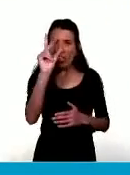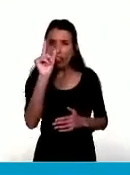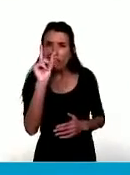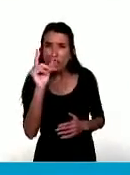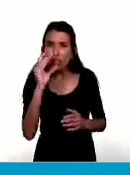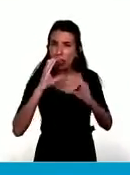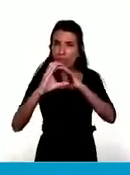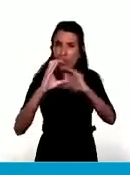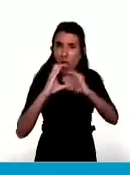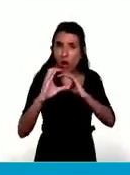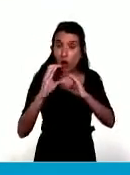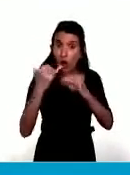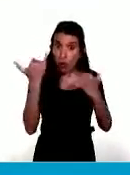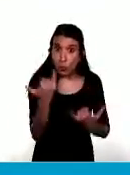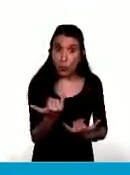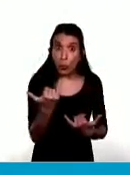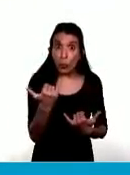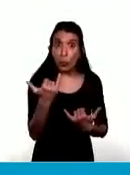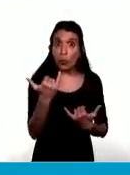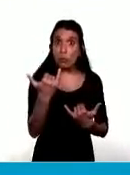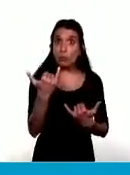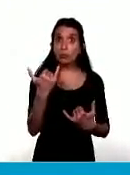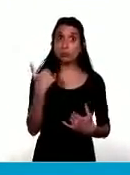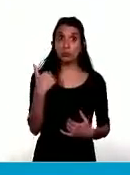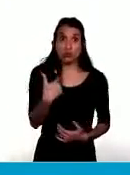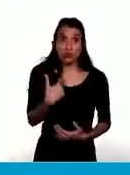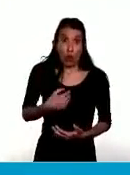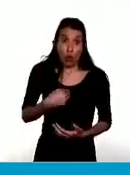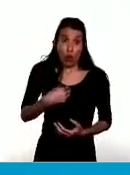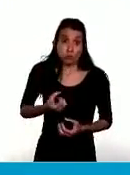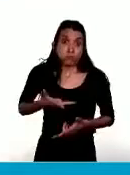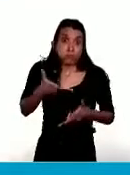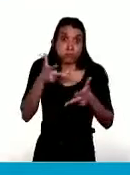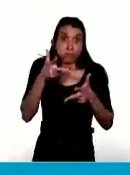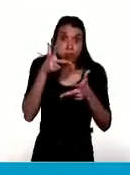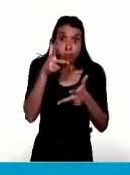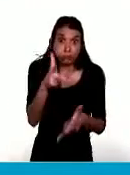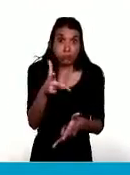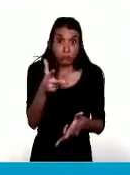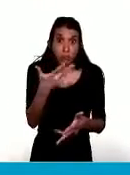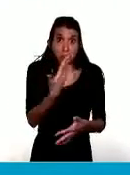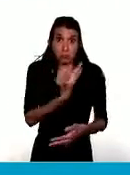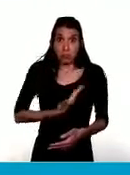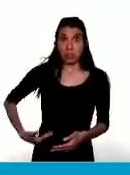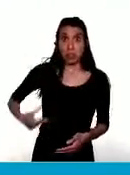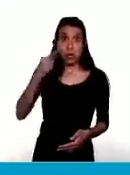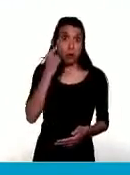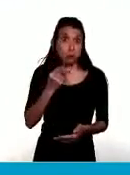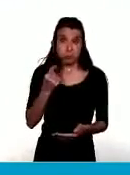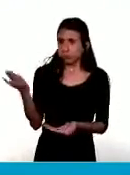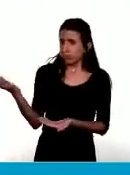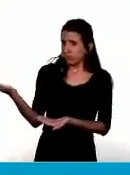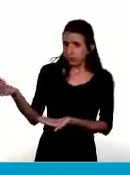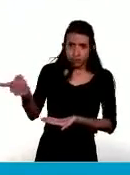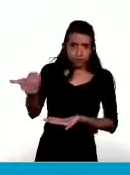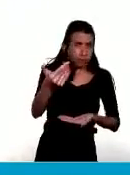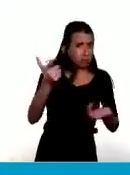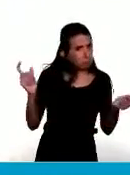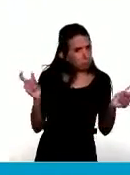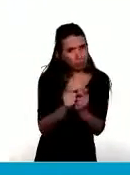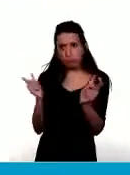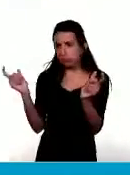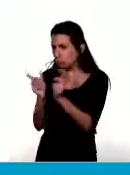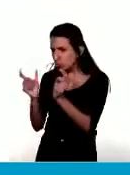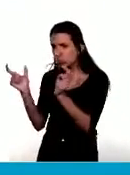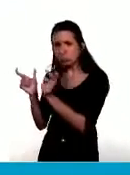asistidos. Digo especialmente porque en mi ciudad, la ciudad capital de la provincia de Buenos Aires,